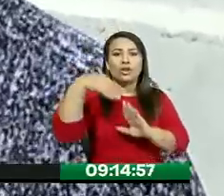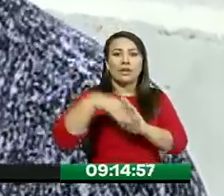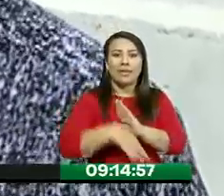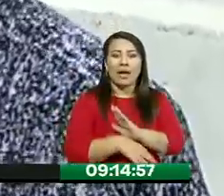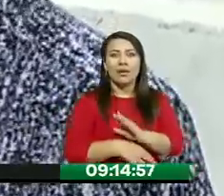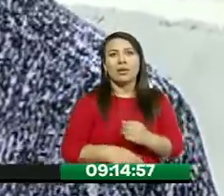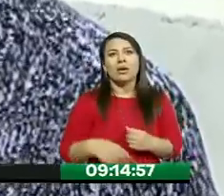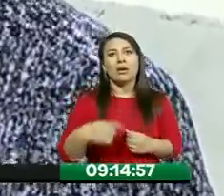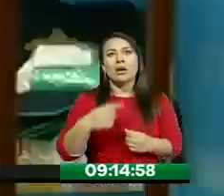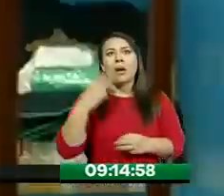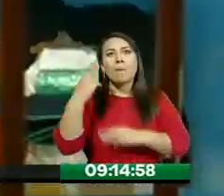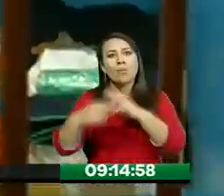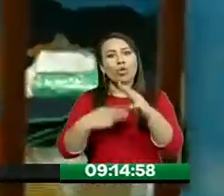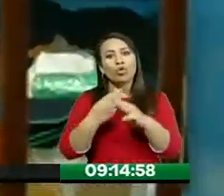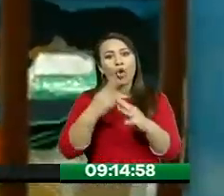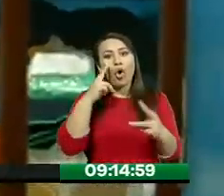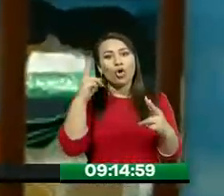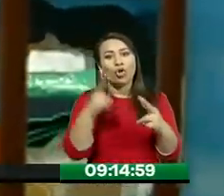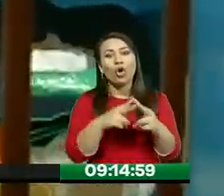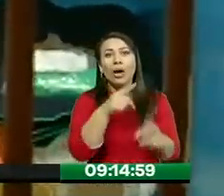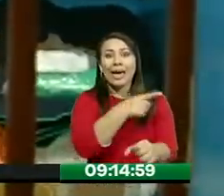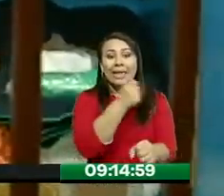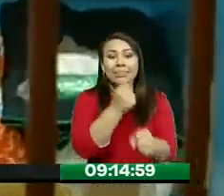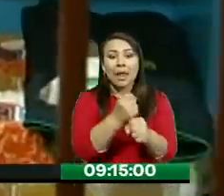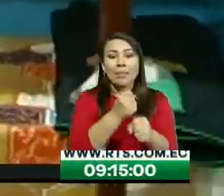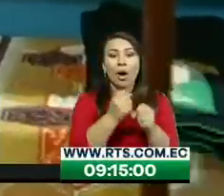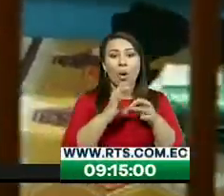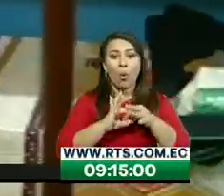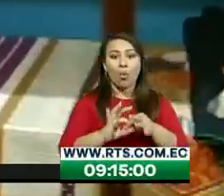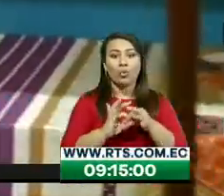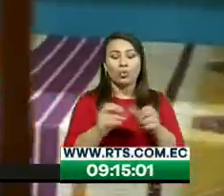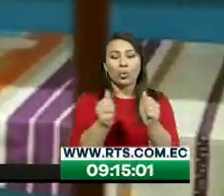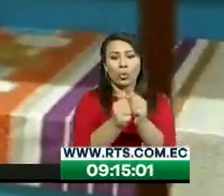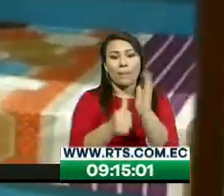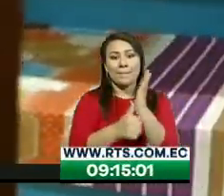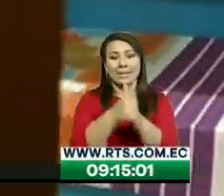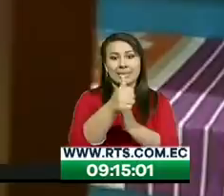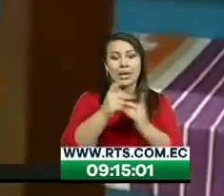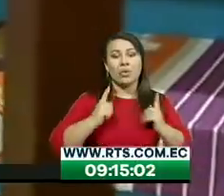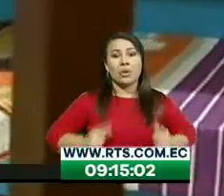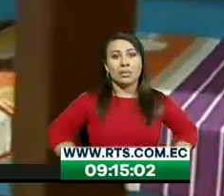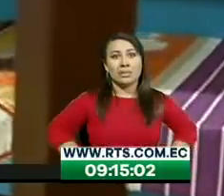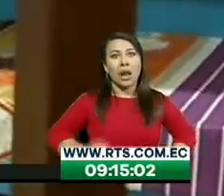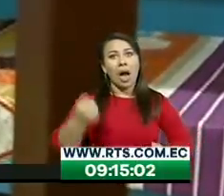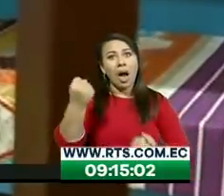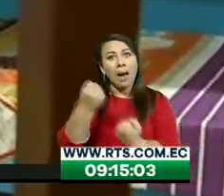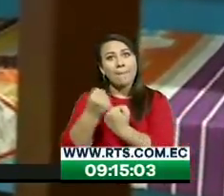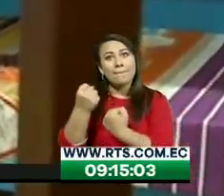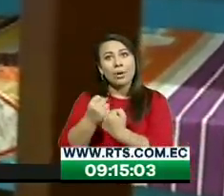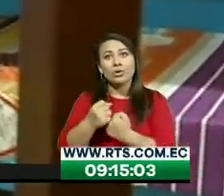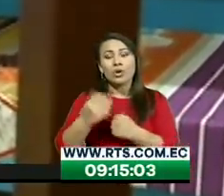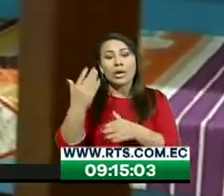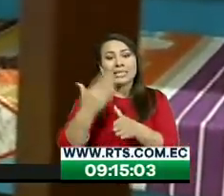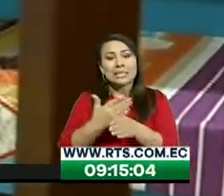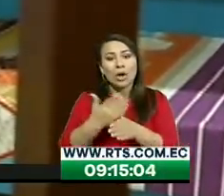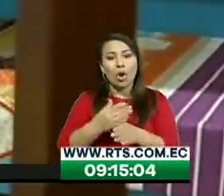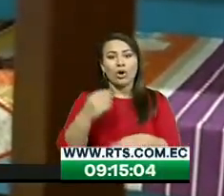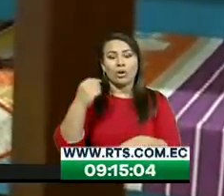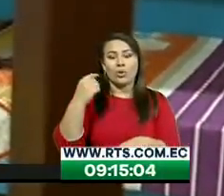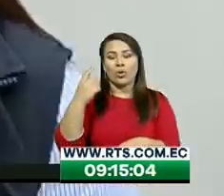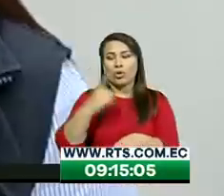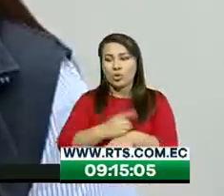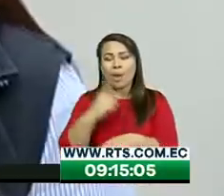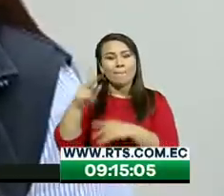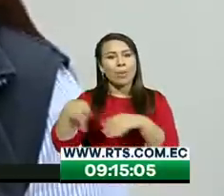Efectivamente, es una pena decirlo, pero esa es la tendencia, de que no se puede corregir el hecho de que existen